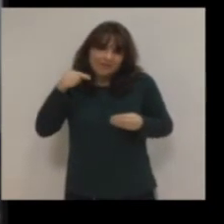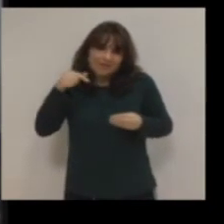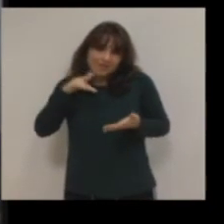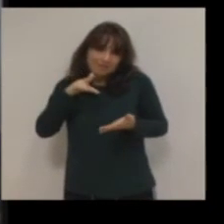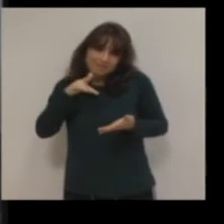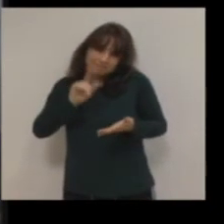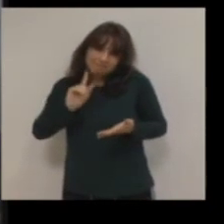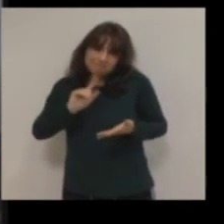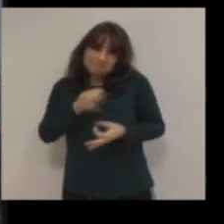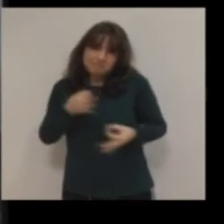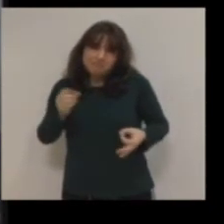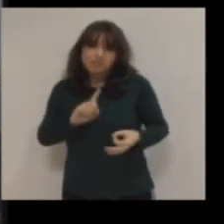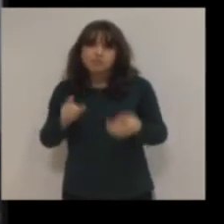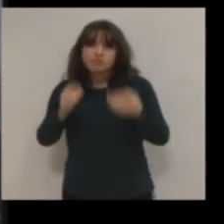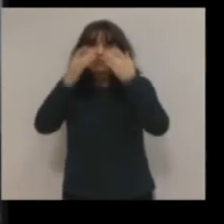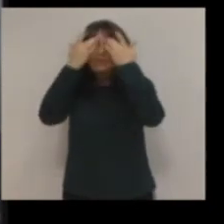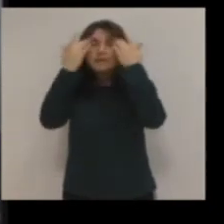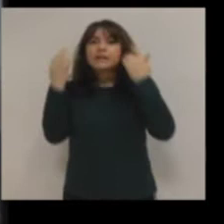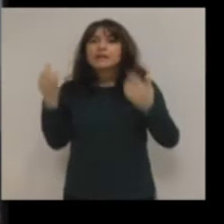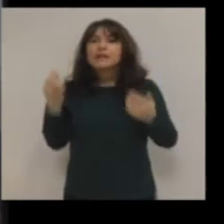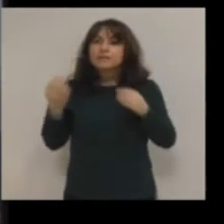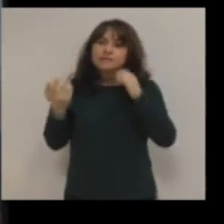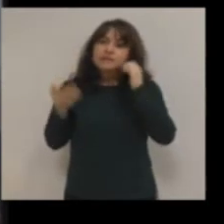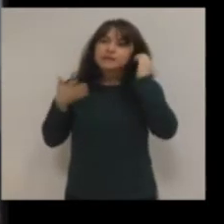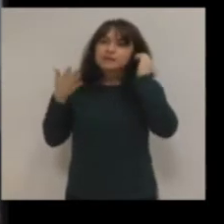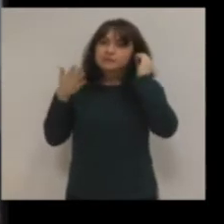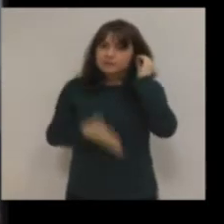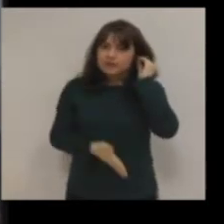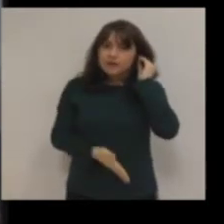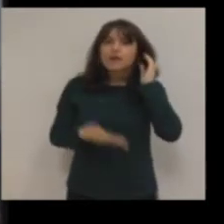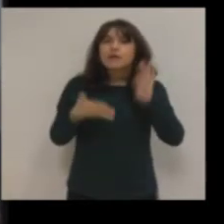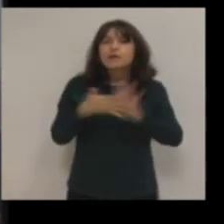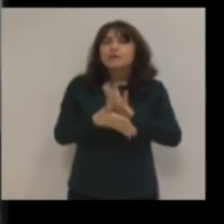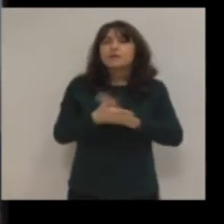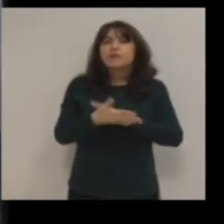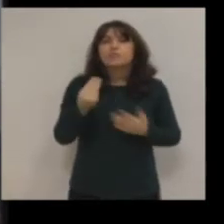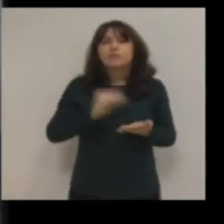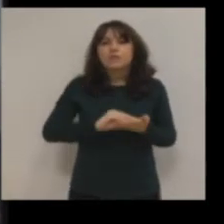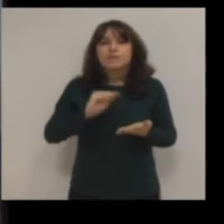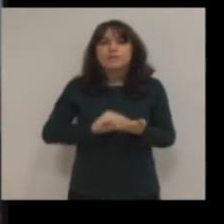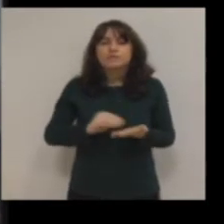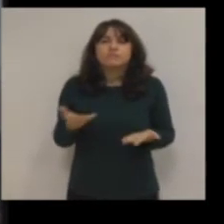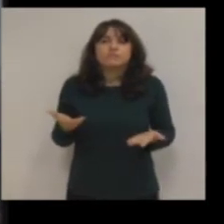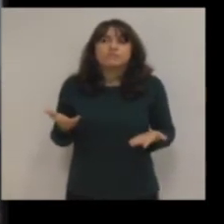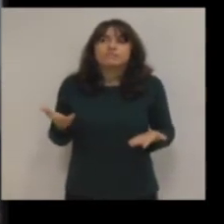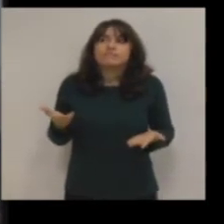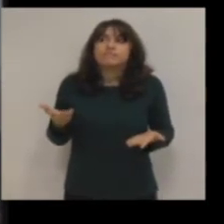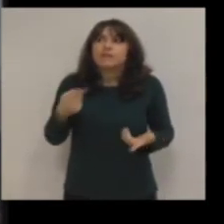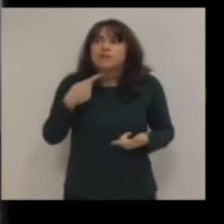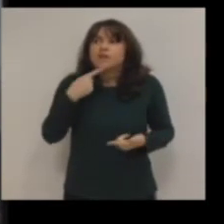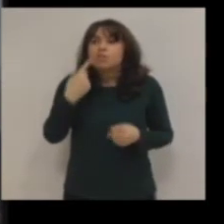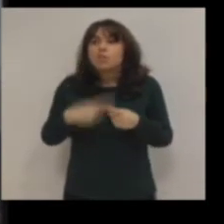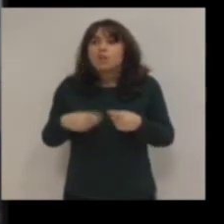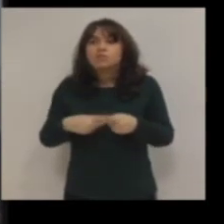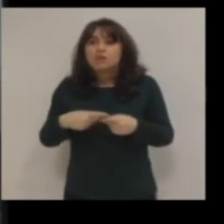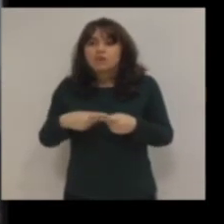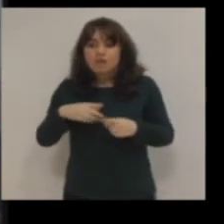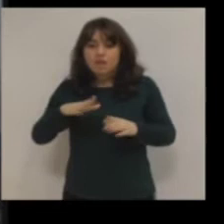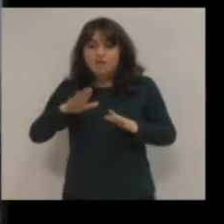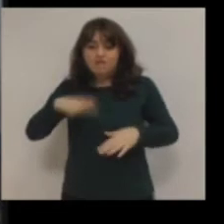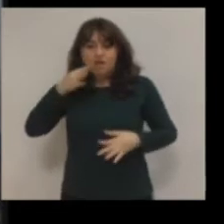hay que saberlo explicar y que llegue, porque muchas veces te pueden decir una cosa y luego la realidad es